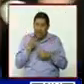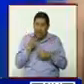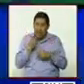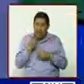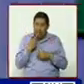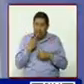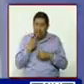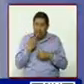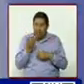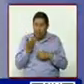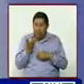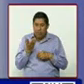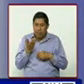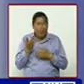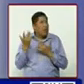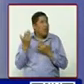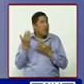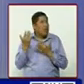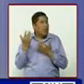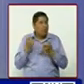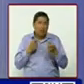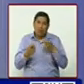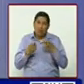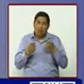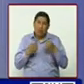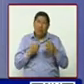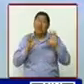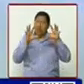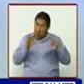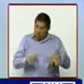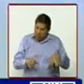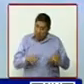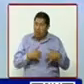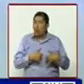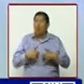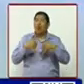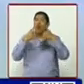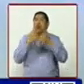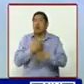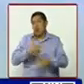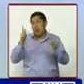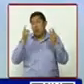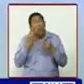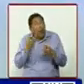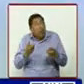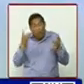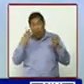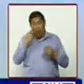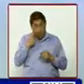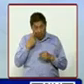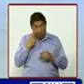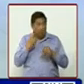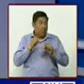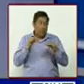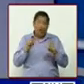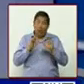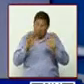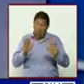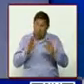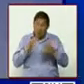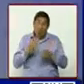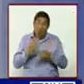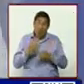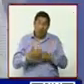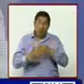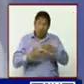decía en la nota, está esperando la posibilidad de dirigir a The Strongest en Copa Libertadores de América. Veremos qué es lo que pasa. Ojo que el Tigre juega este fin de semana, ¿no? Con la posibilidad de